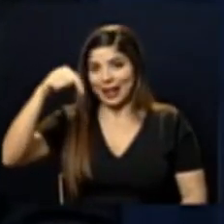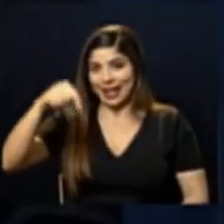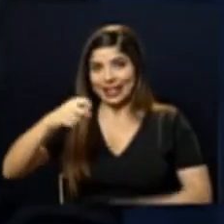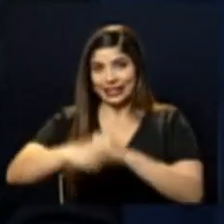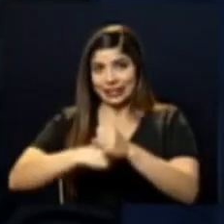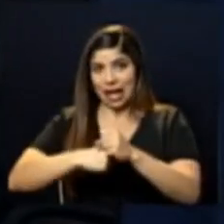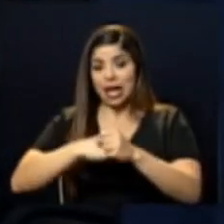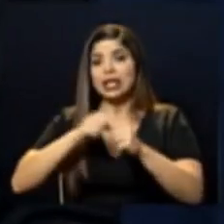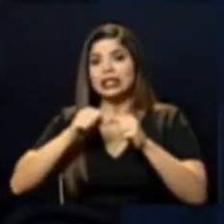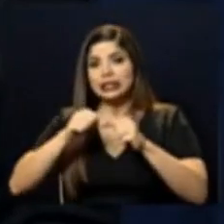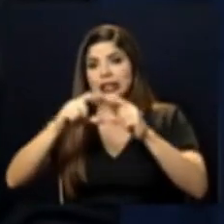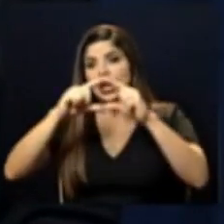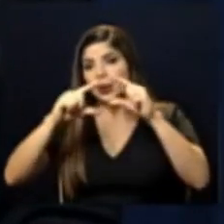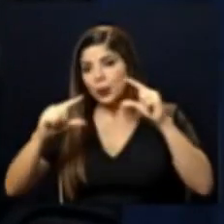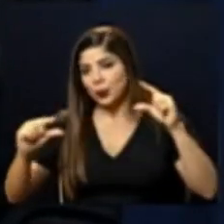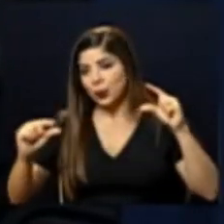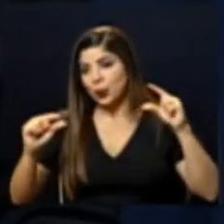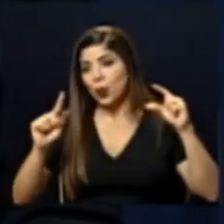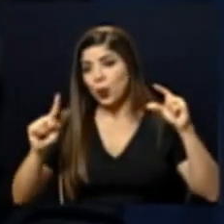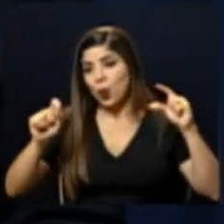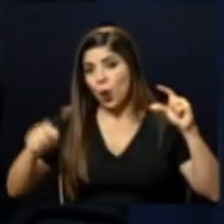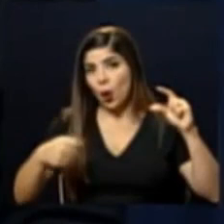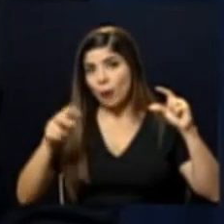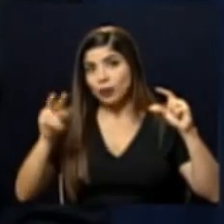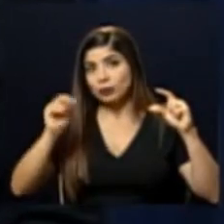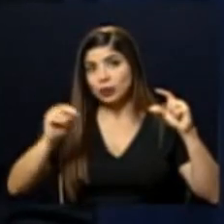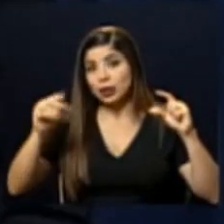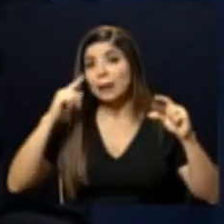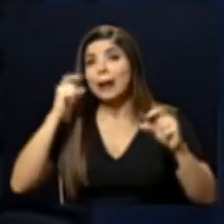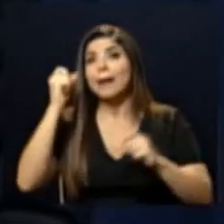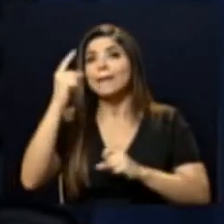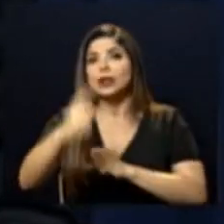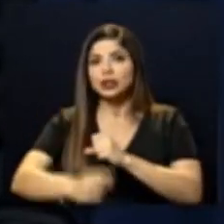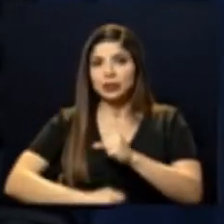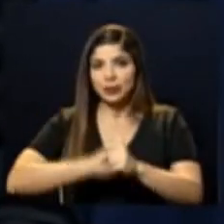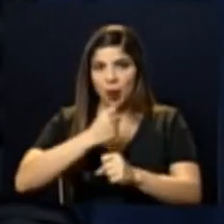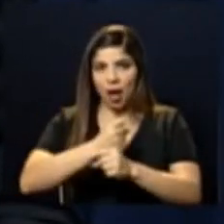a 1,2% el año siguiente.